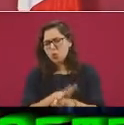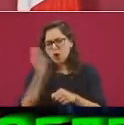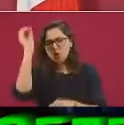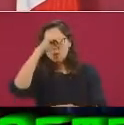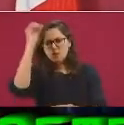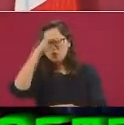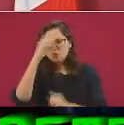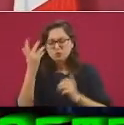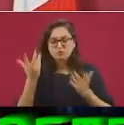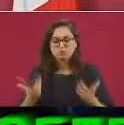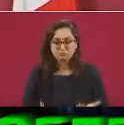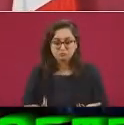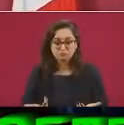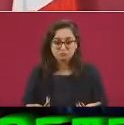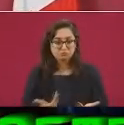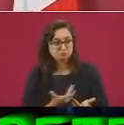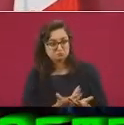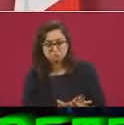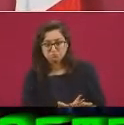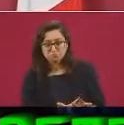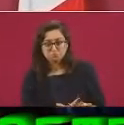parte de Andrés Manuel López Obrador, del presidente,